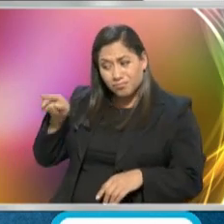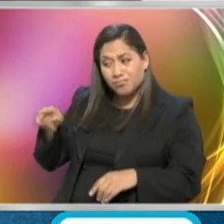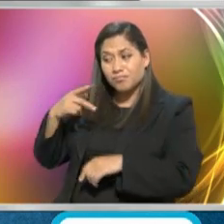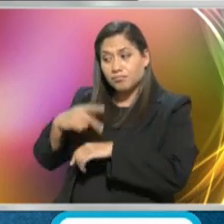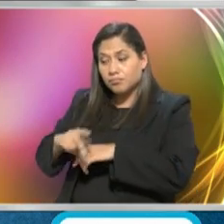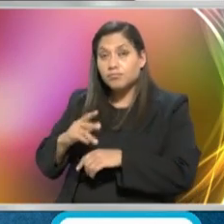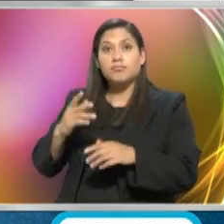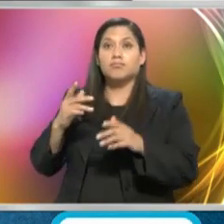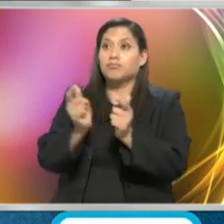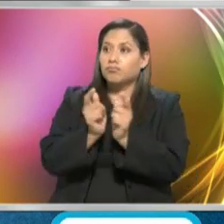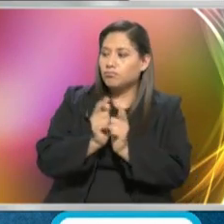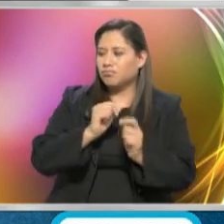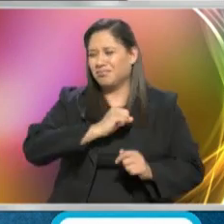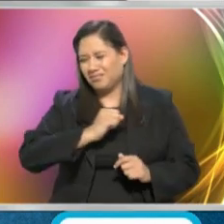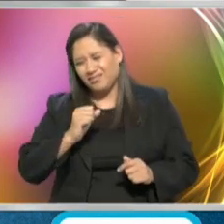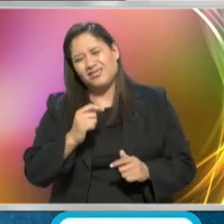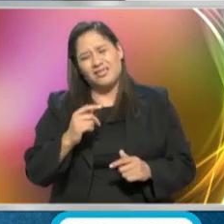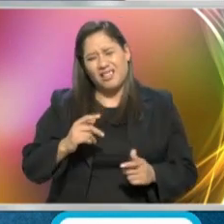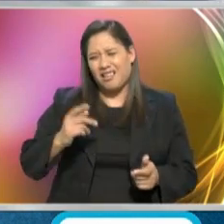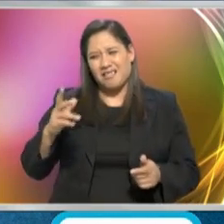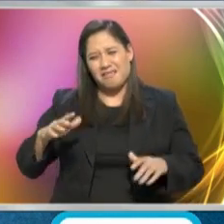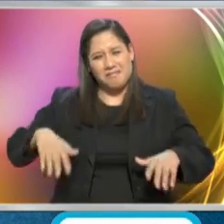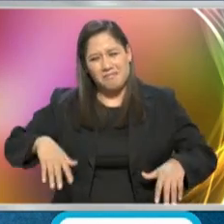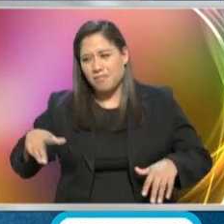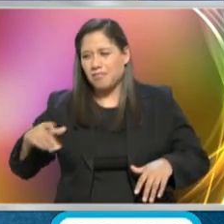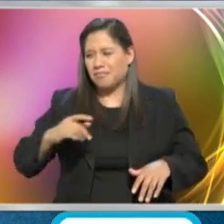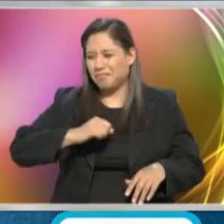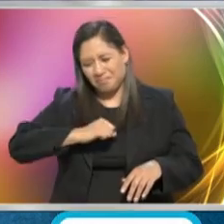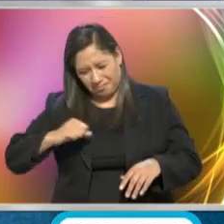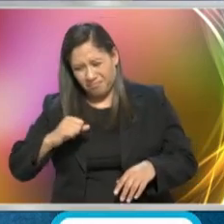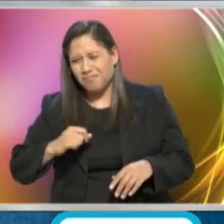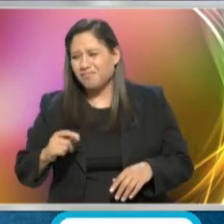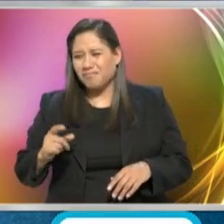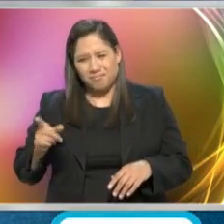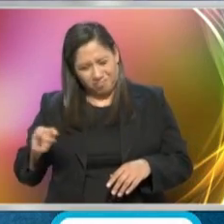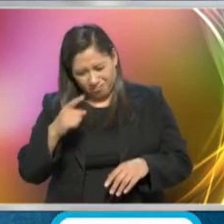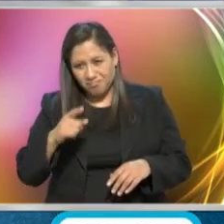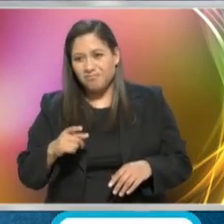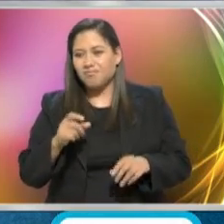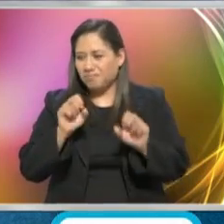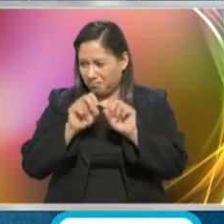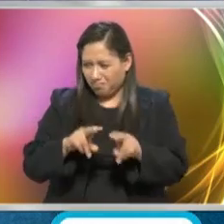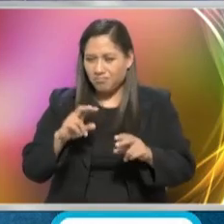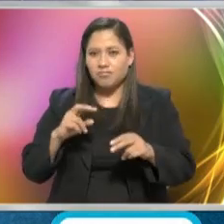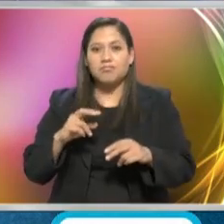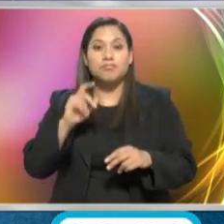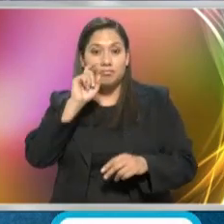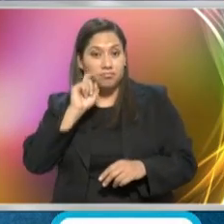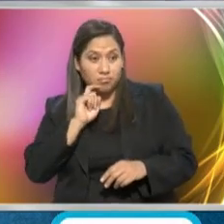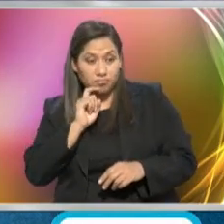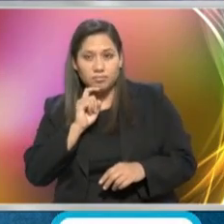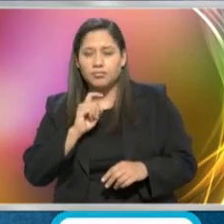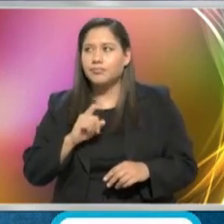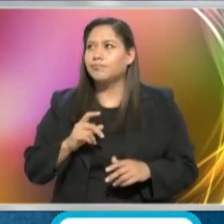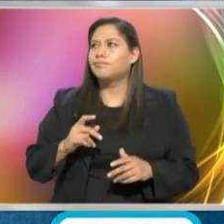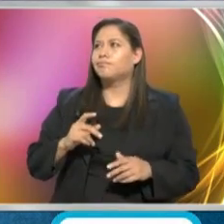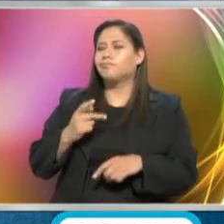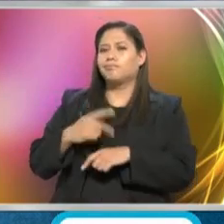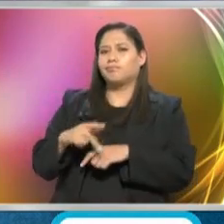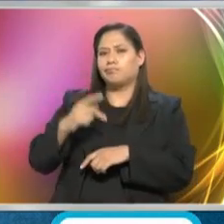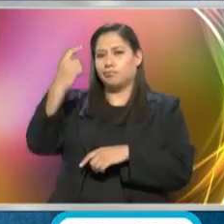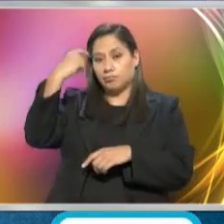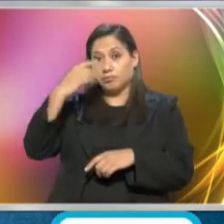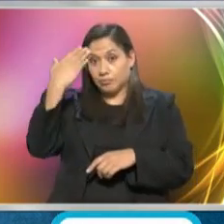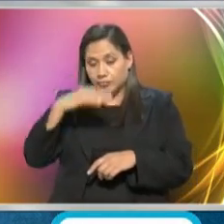la presión grupal, donde ya llegando a la adolescencia de ya ahora pues te toca no tener relaciones sexuales, el peligro, por ejemplo, del